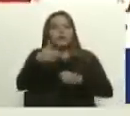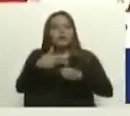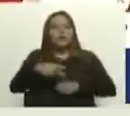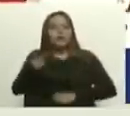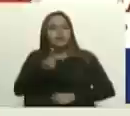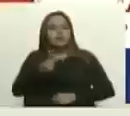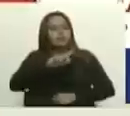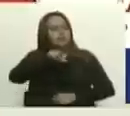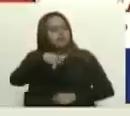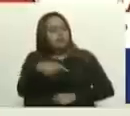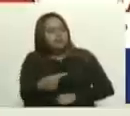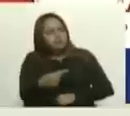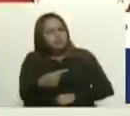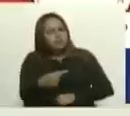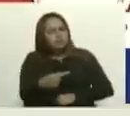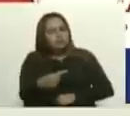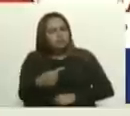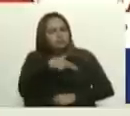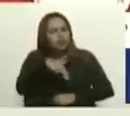se pregunta, ¿no?